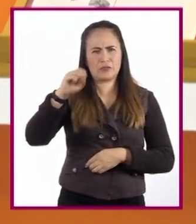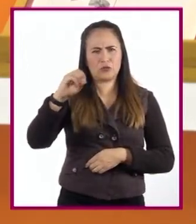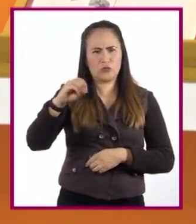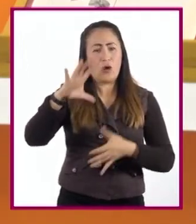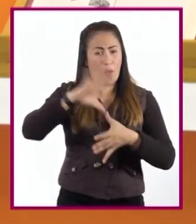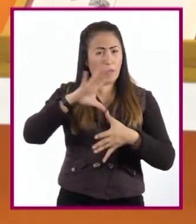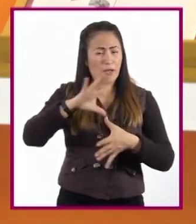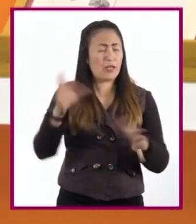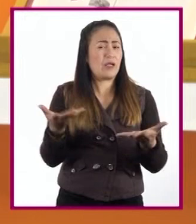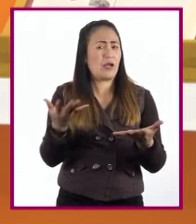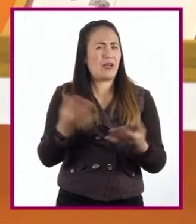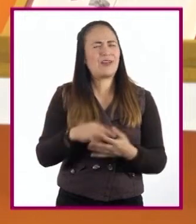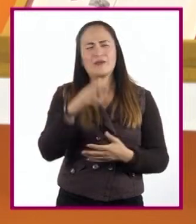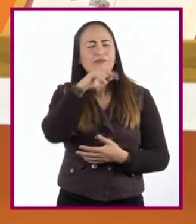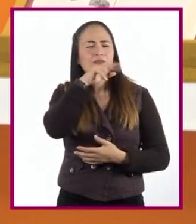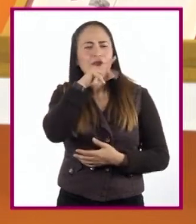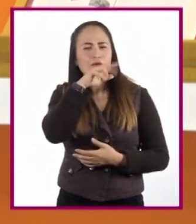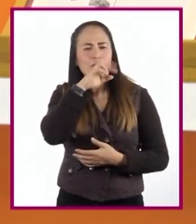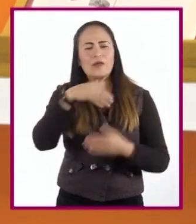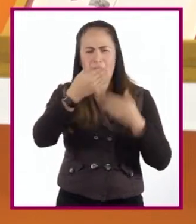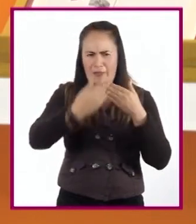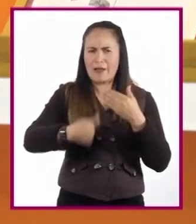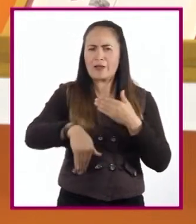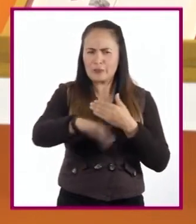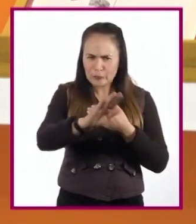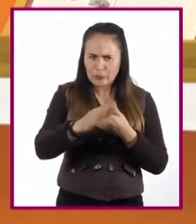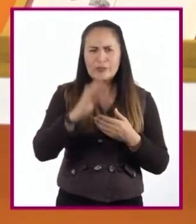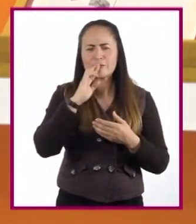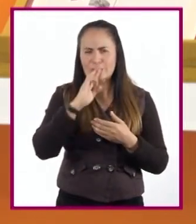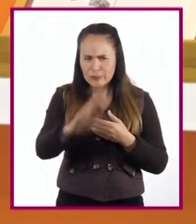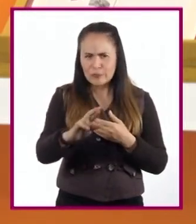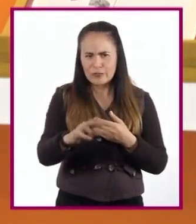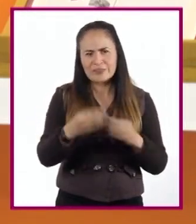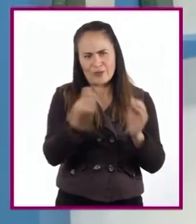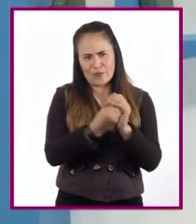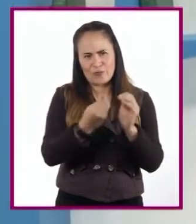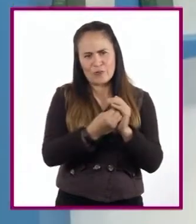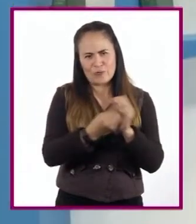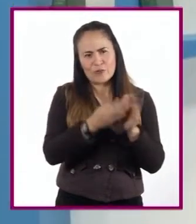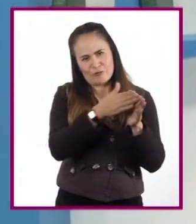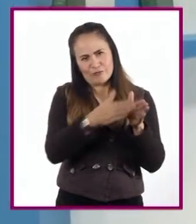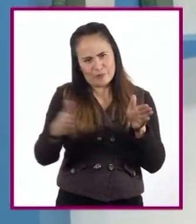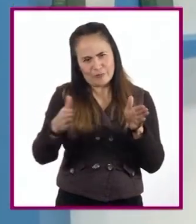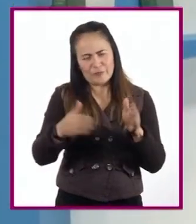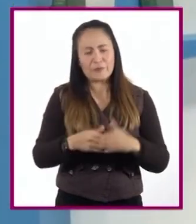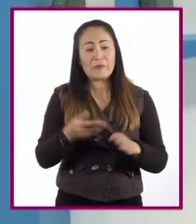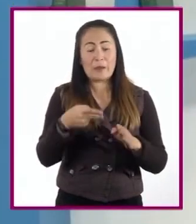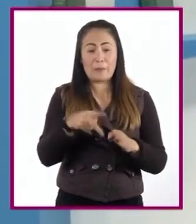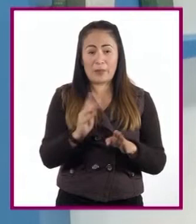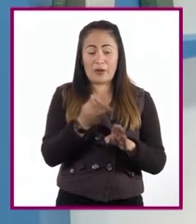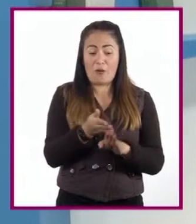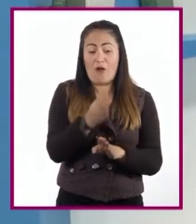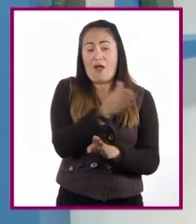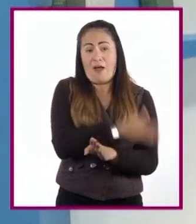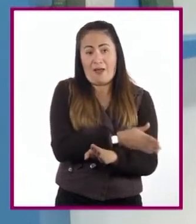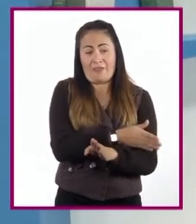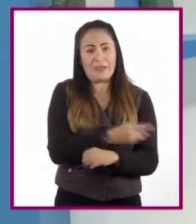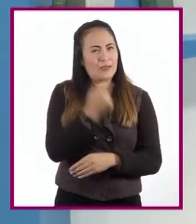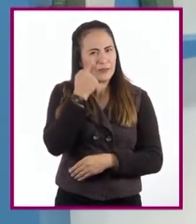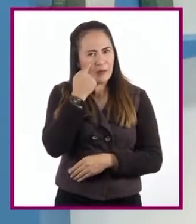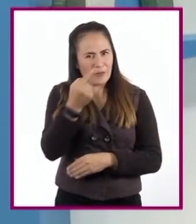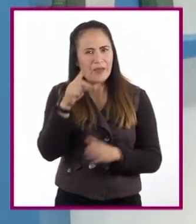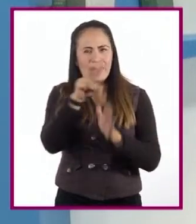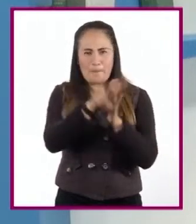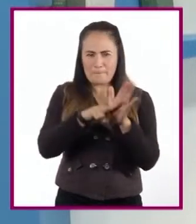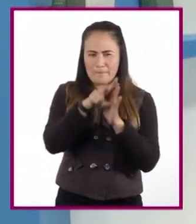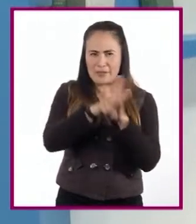preocupen, todas esas preguntas las vamos a responder a lo largo de la sesión. Pero antes de hacerlo, escuchemos y veamos un